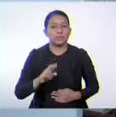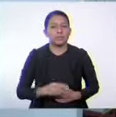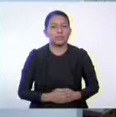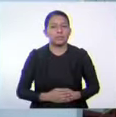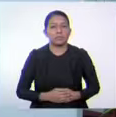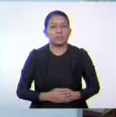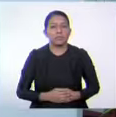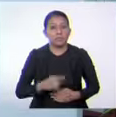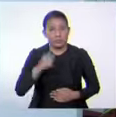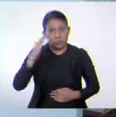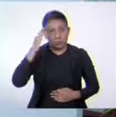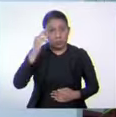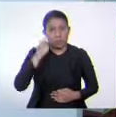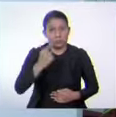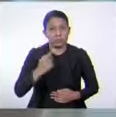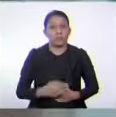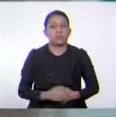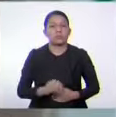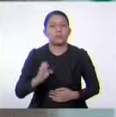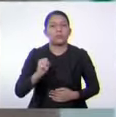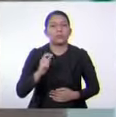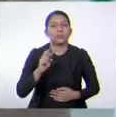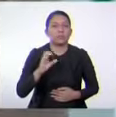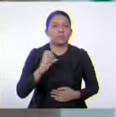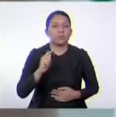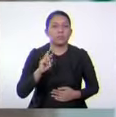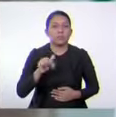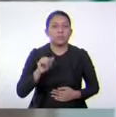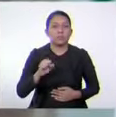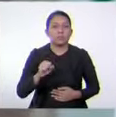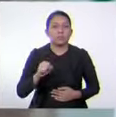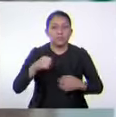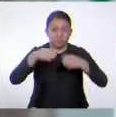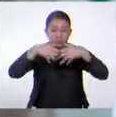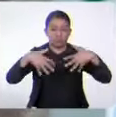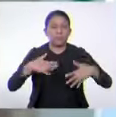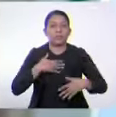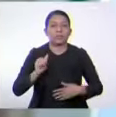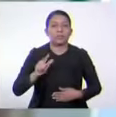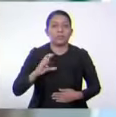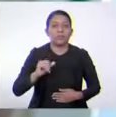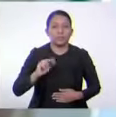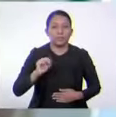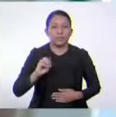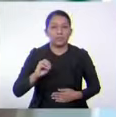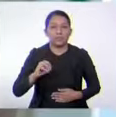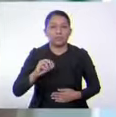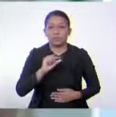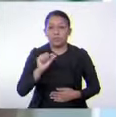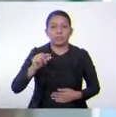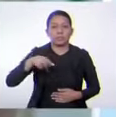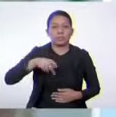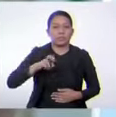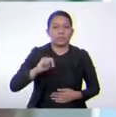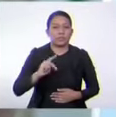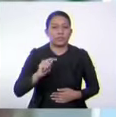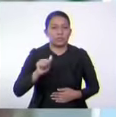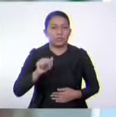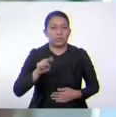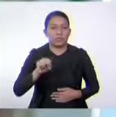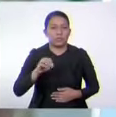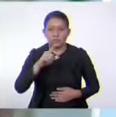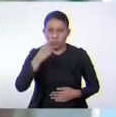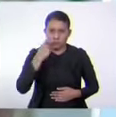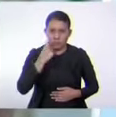se fijan en las estructuras, aquí tenemos un alcano que es el pentano, y si se